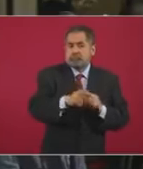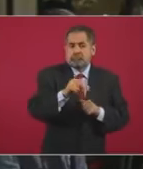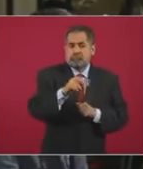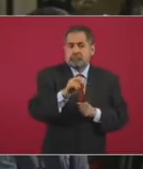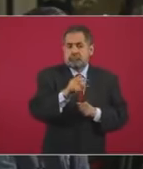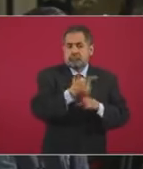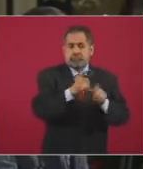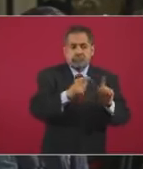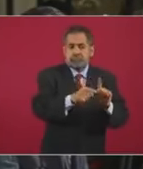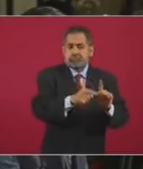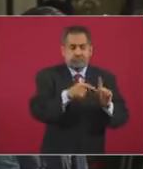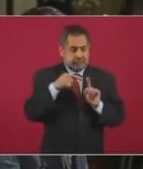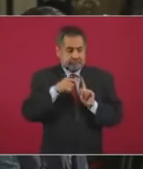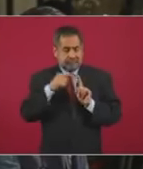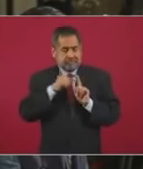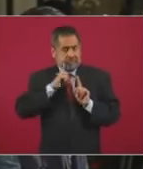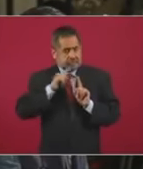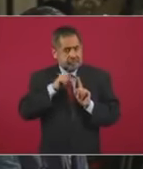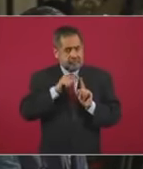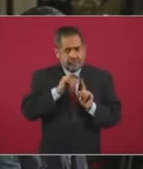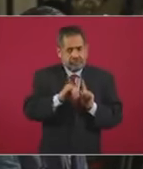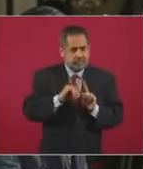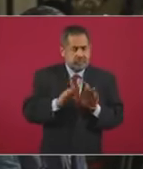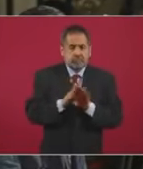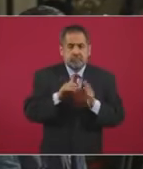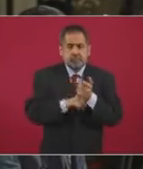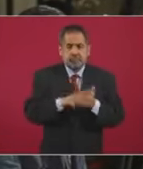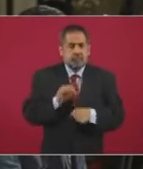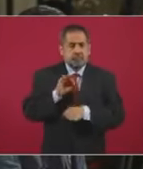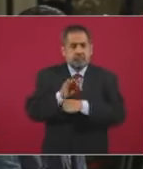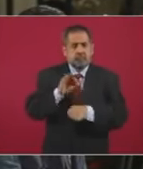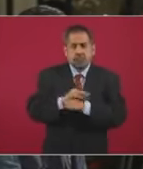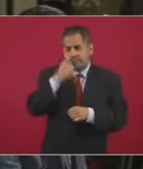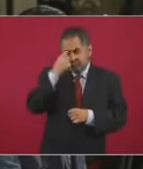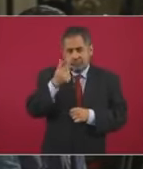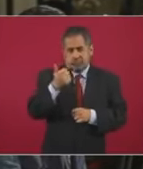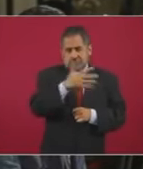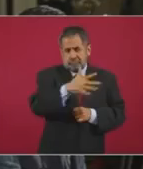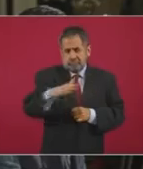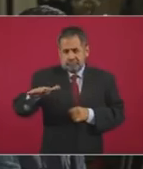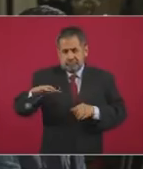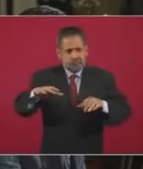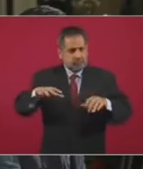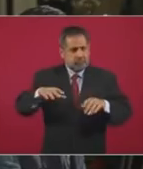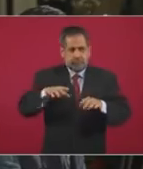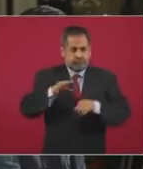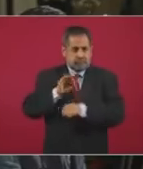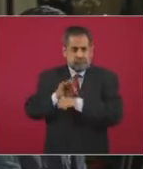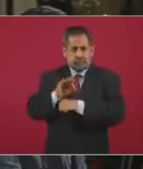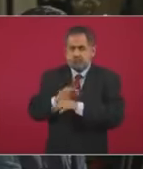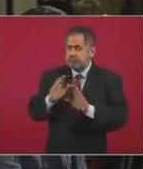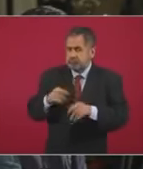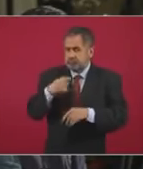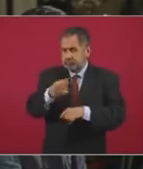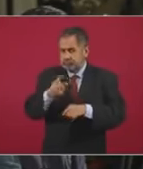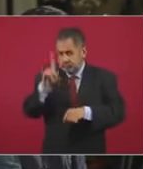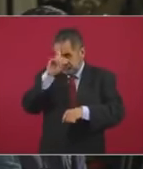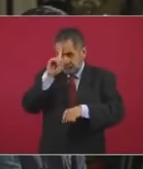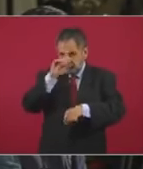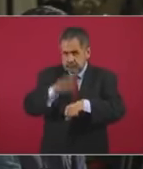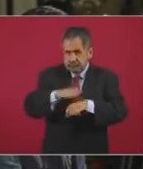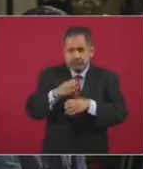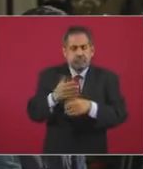zona para que ella, porque ella defiende las playas. Es importante sugerirle,